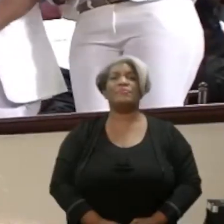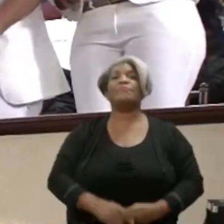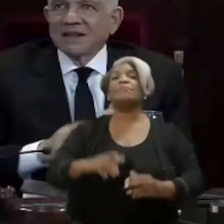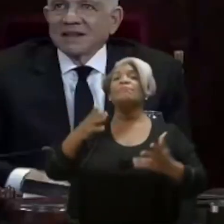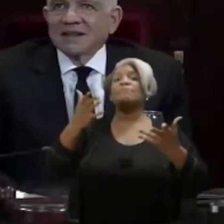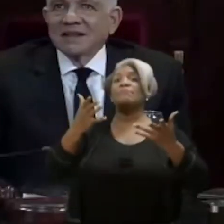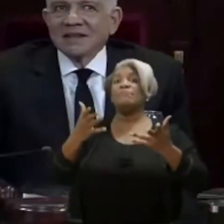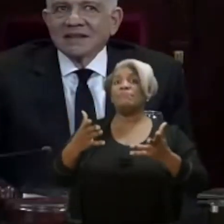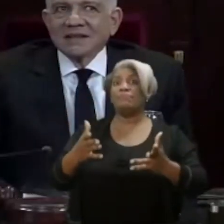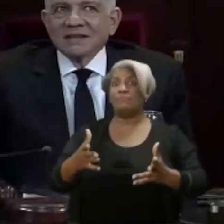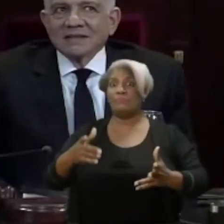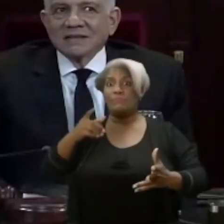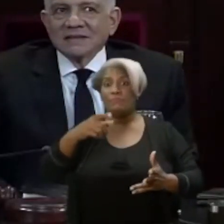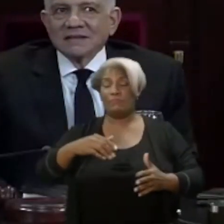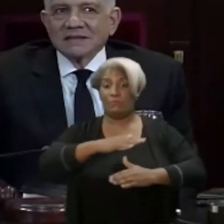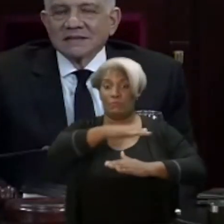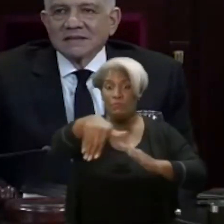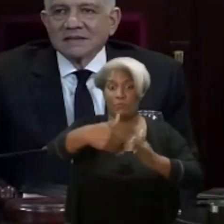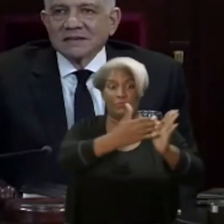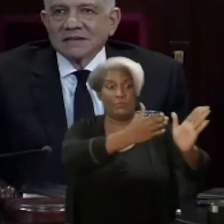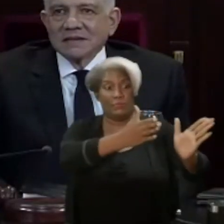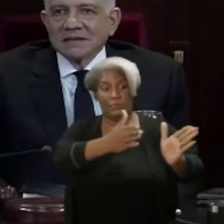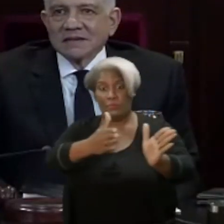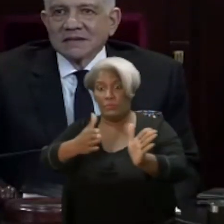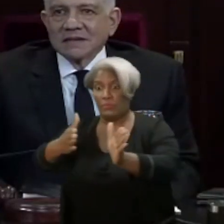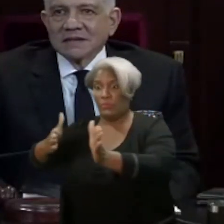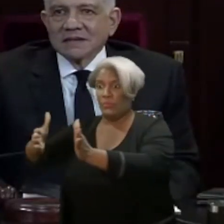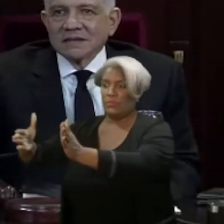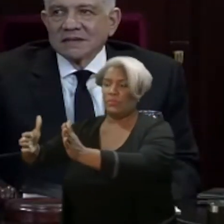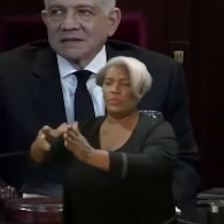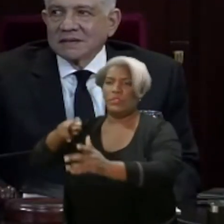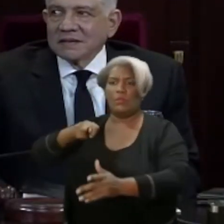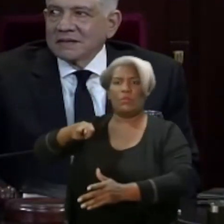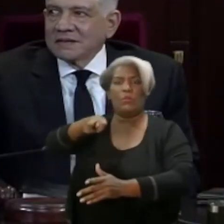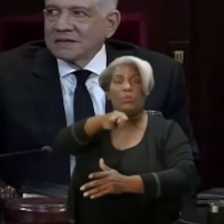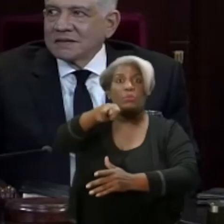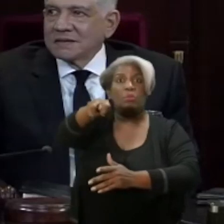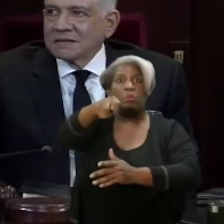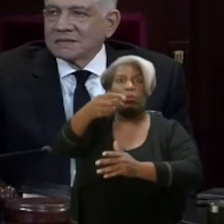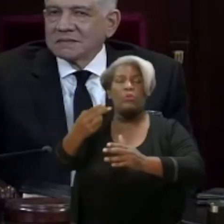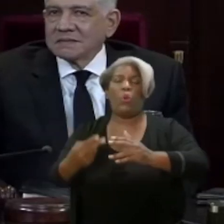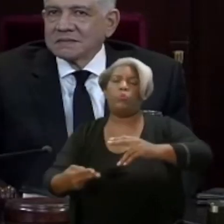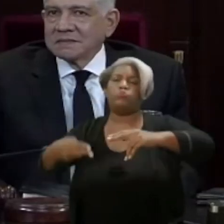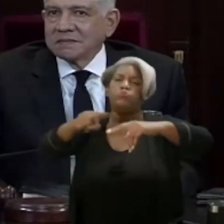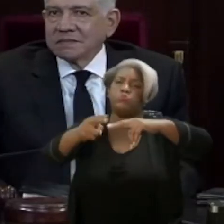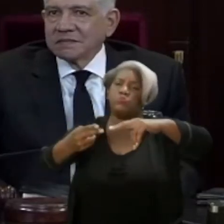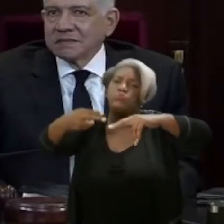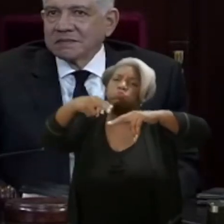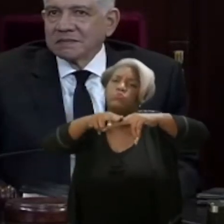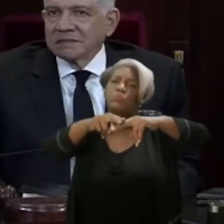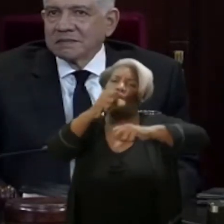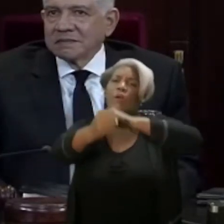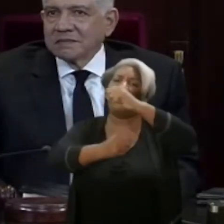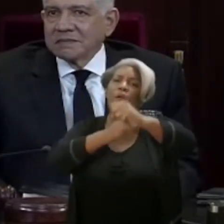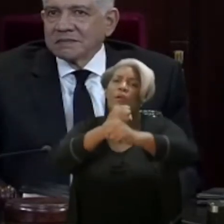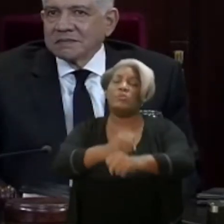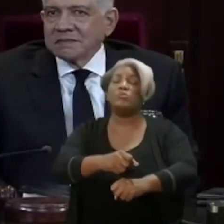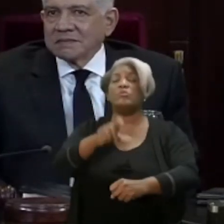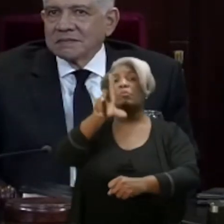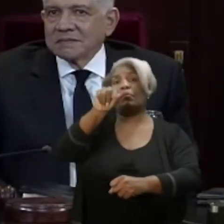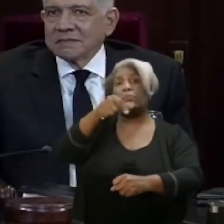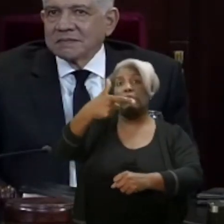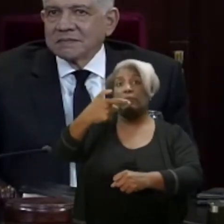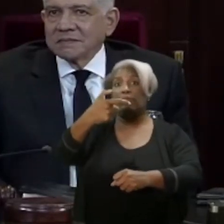Luego de haber liderado el proceso de recuperación mundial del turismo en 2021, durante 2022 el